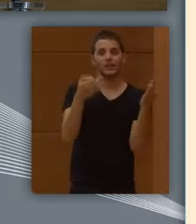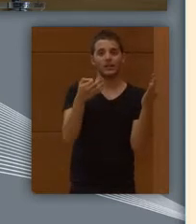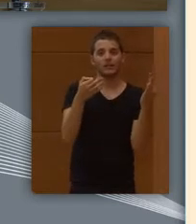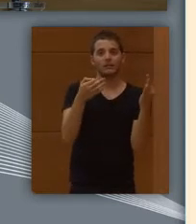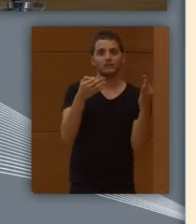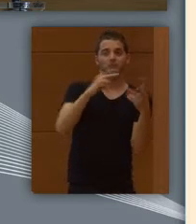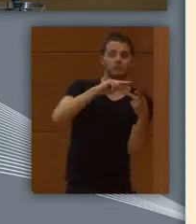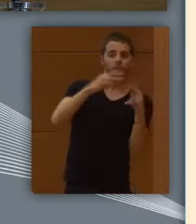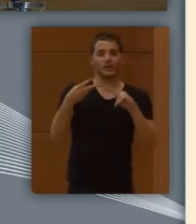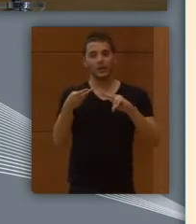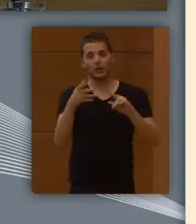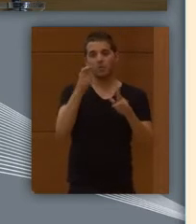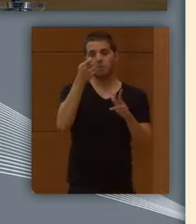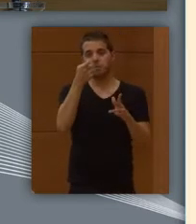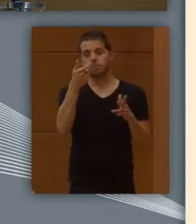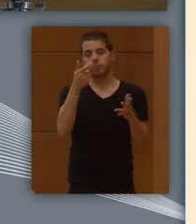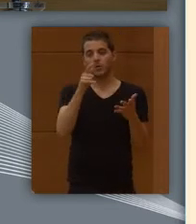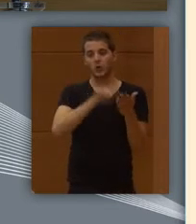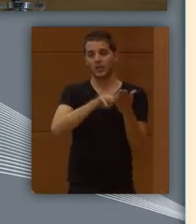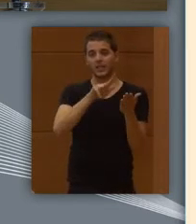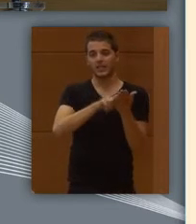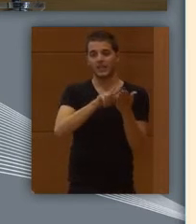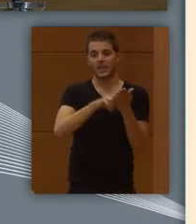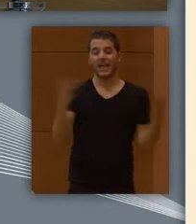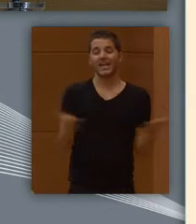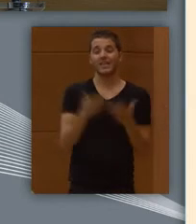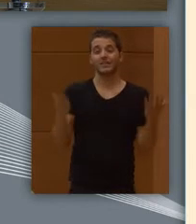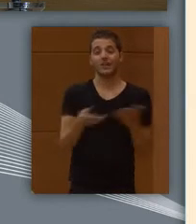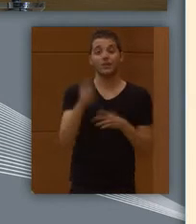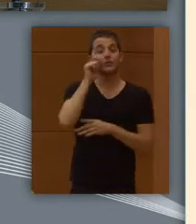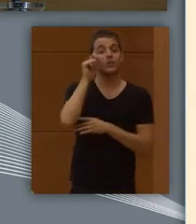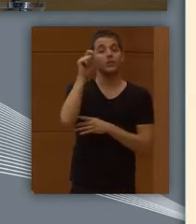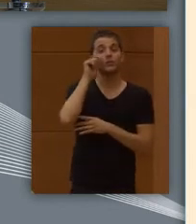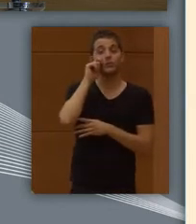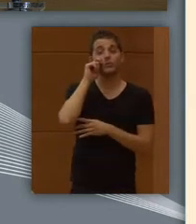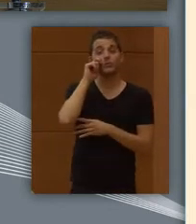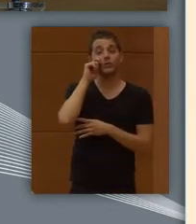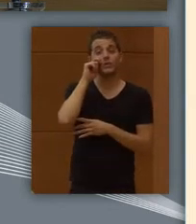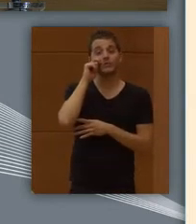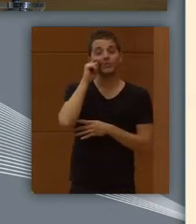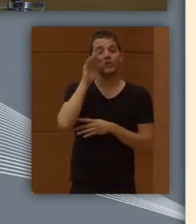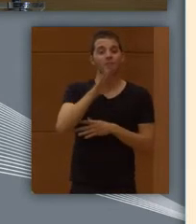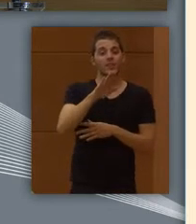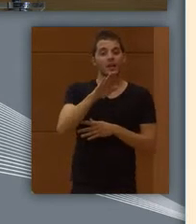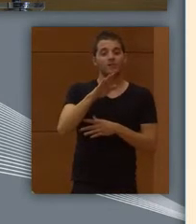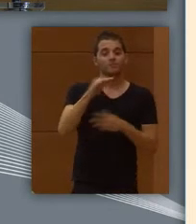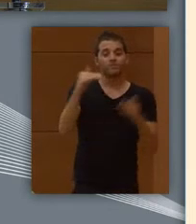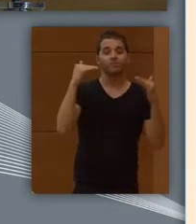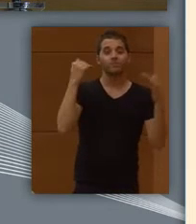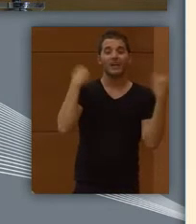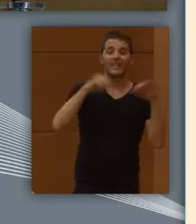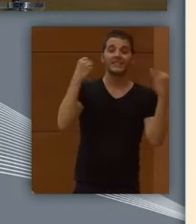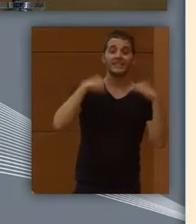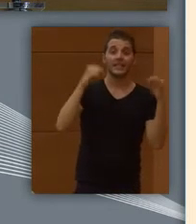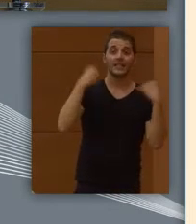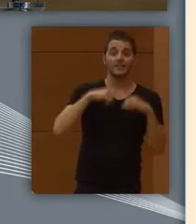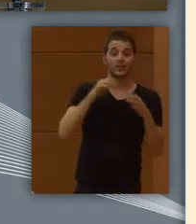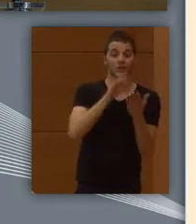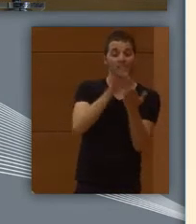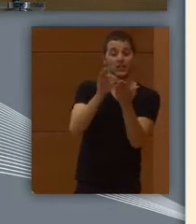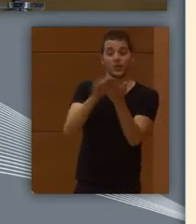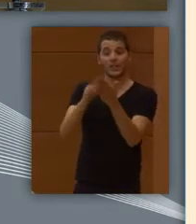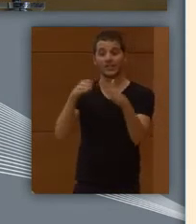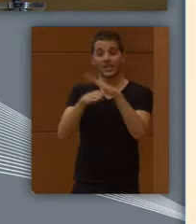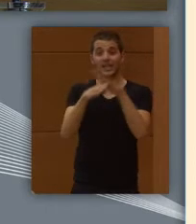así traduciéndolo un poco al español, es activación del turismo, del entrenamiento en